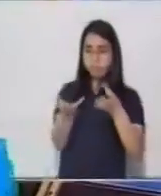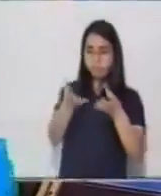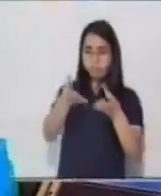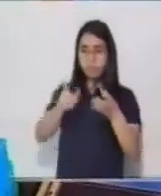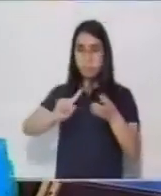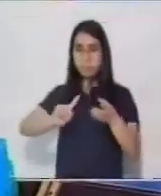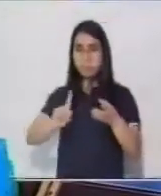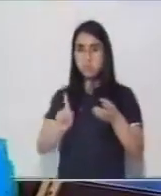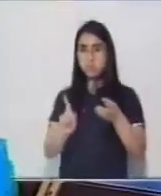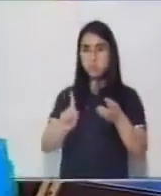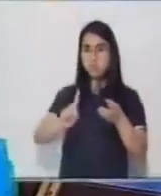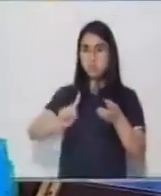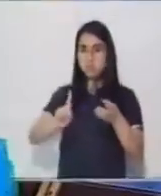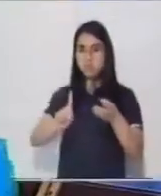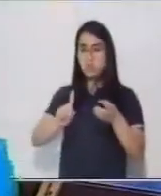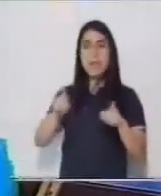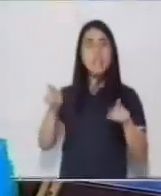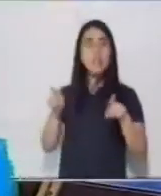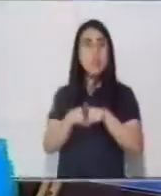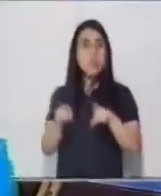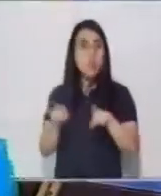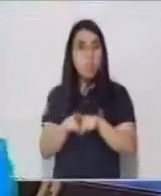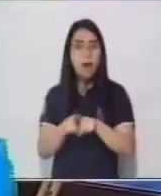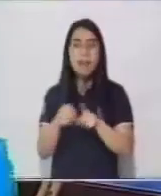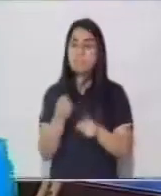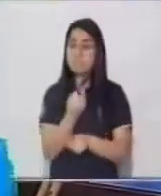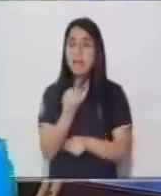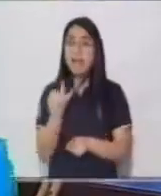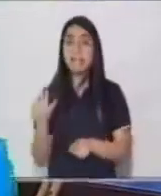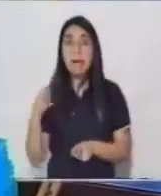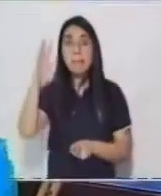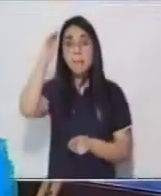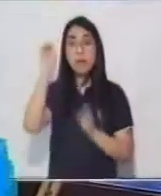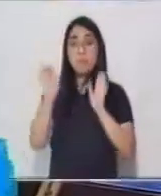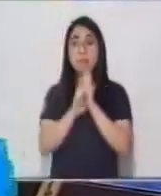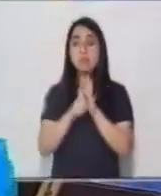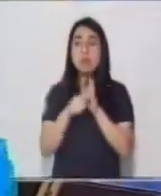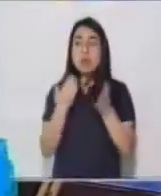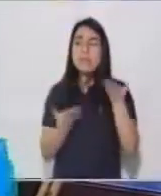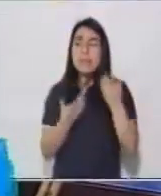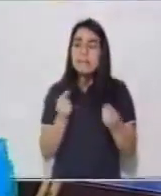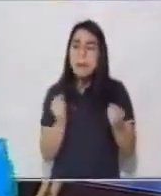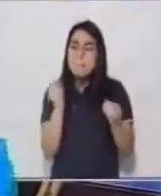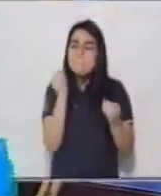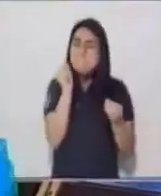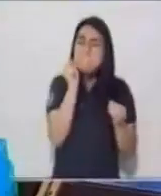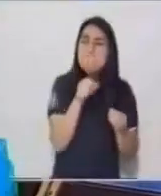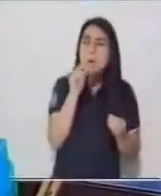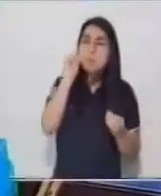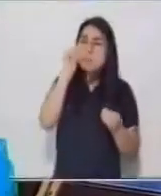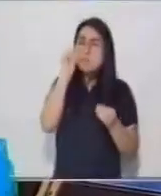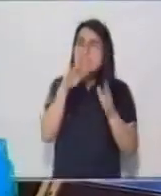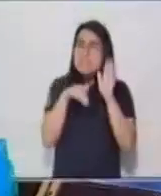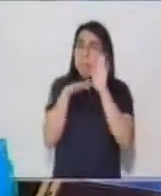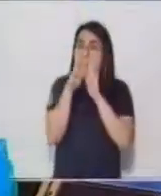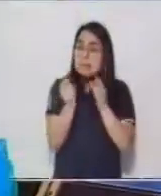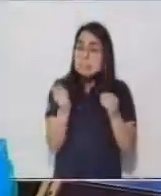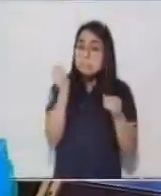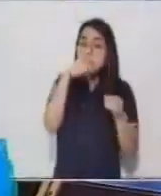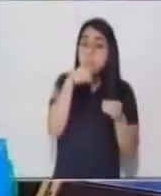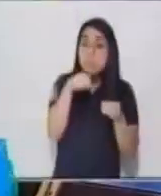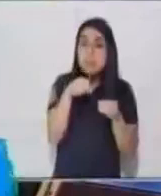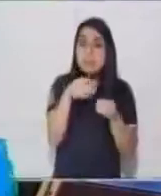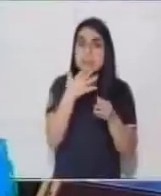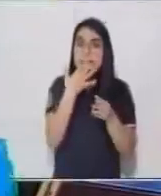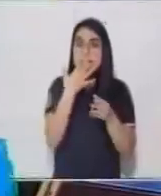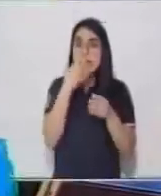debería tener. Otro dato importante es que todos los pasteles tienen una masa diferente. No todos los pasteles se realizan